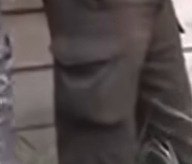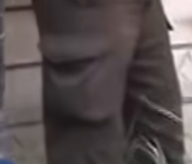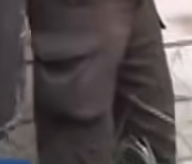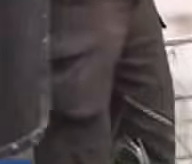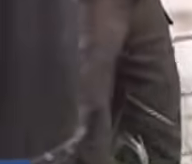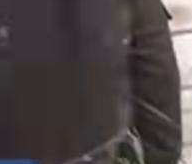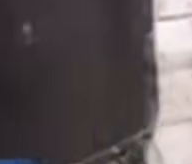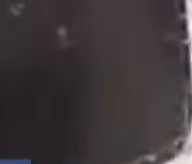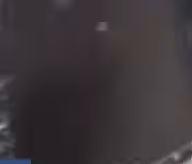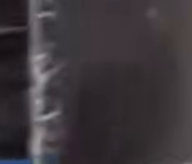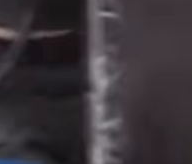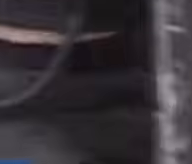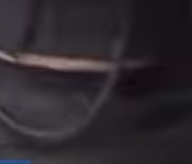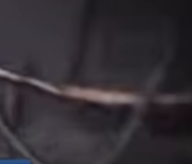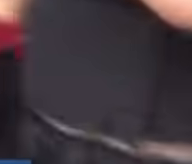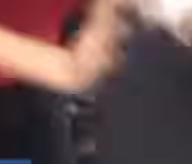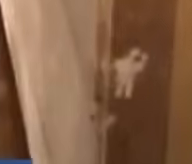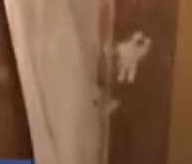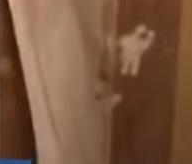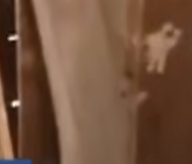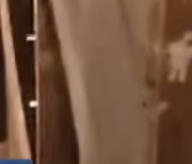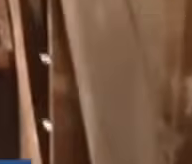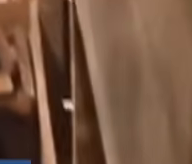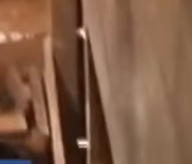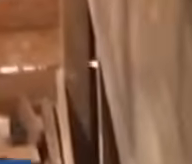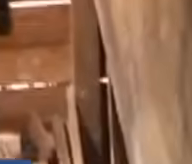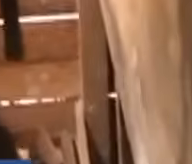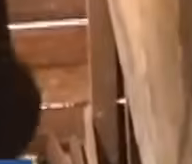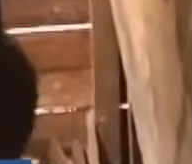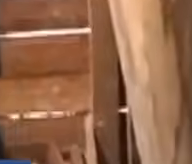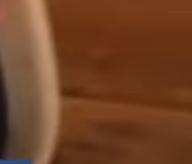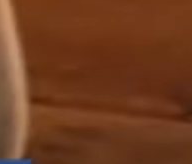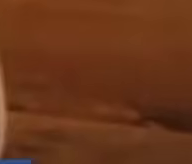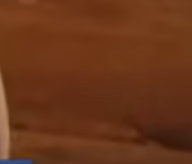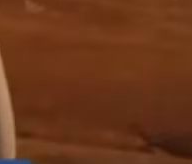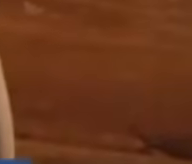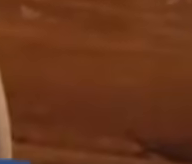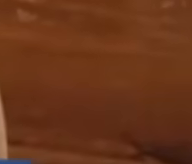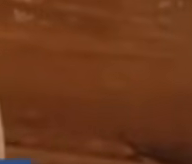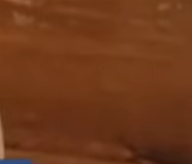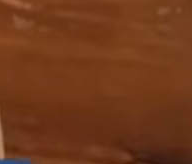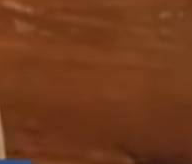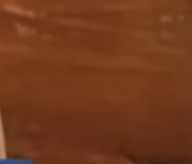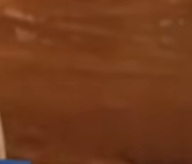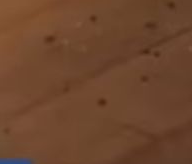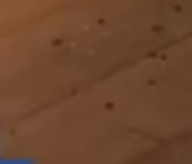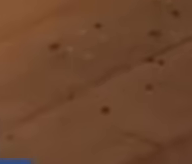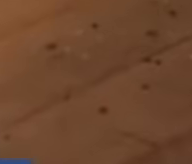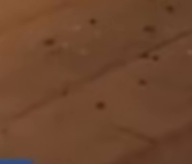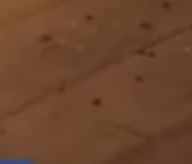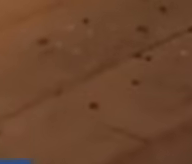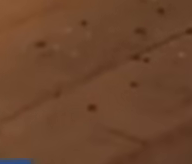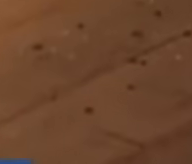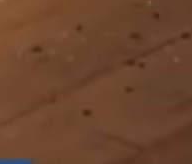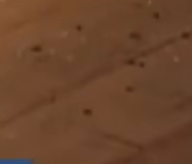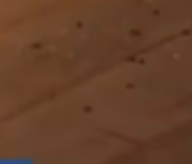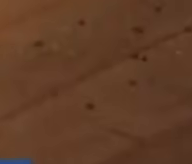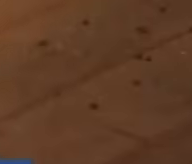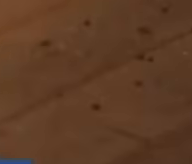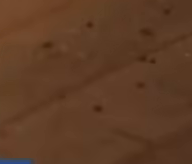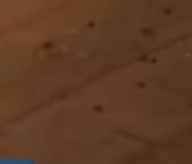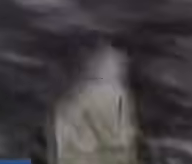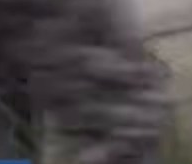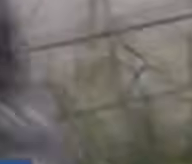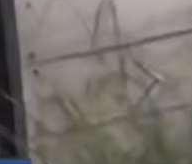En el distrito Nueva Prosperina, en el norte de Guayaquil, se ha logrado el rescate de 46 personas secuestradas, mientras que más de